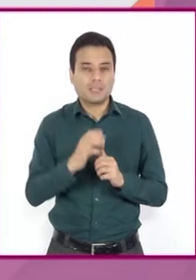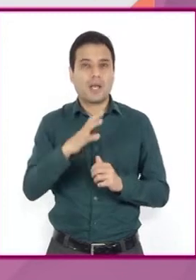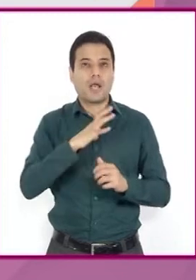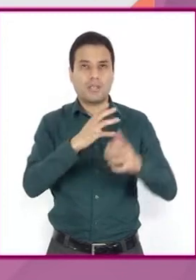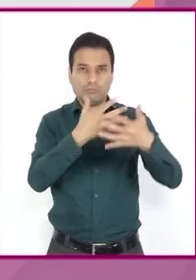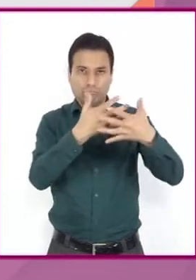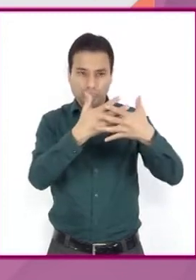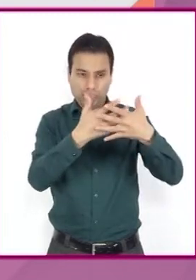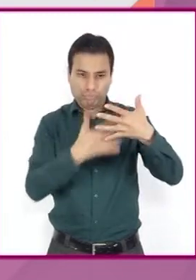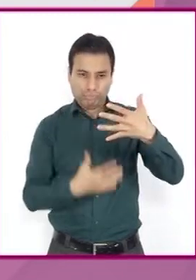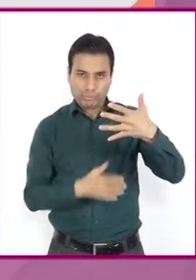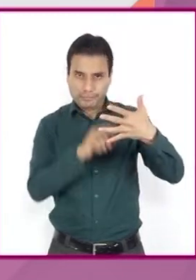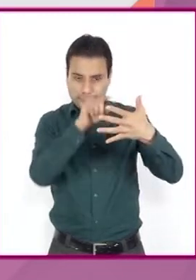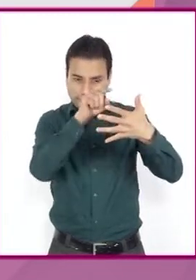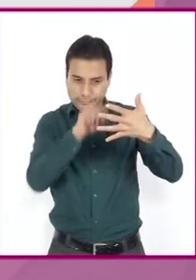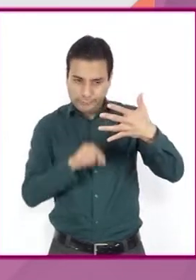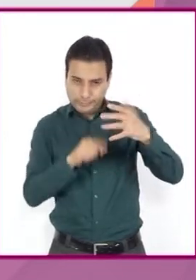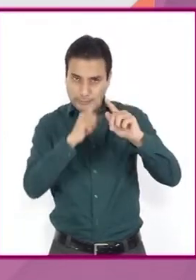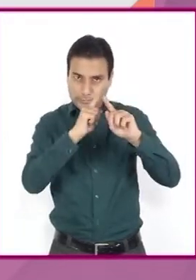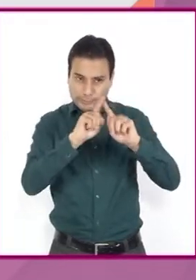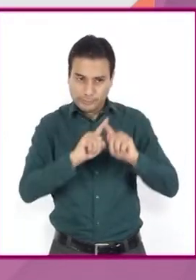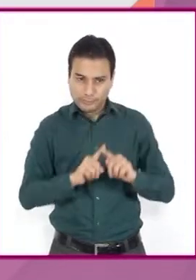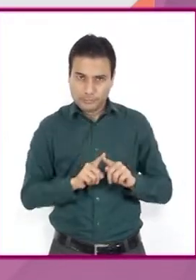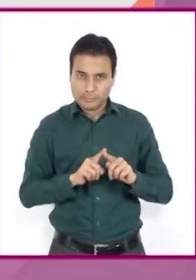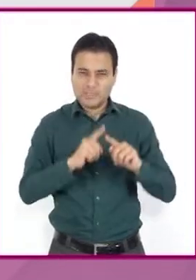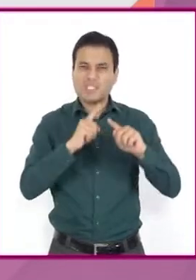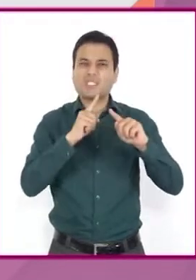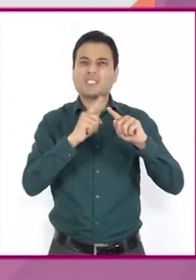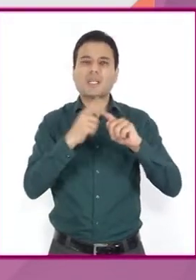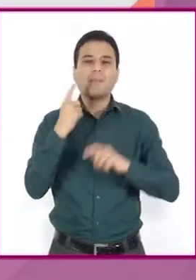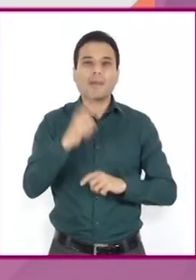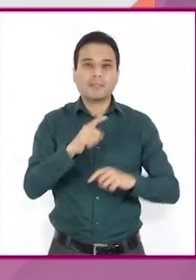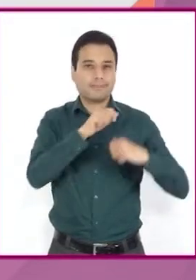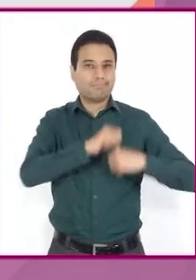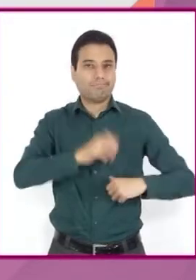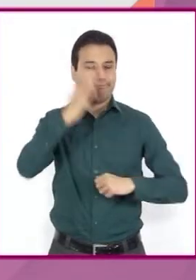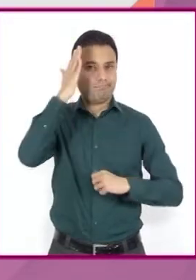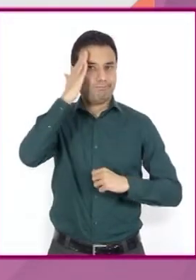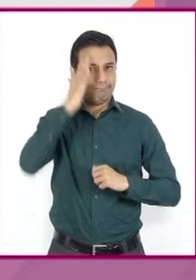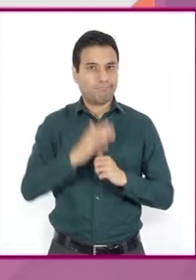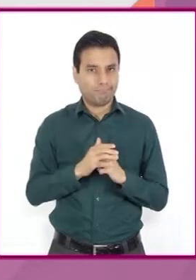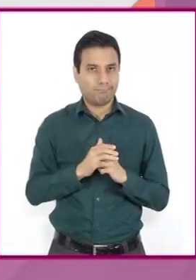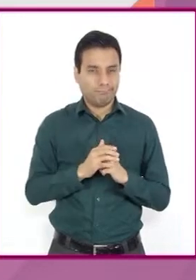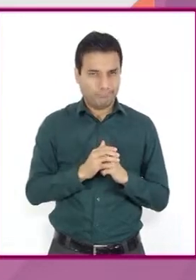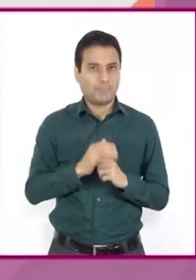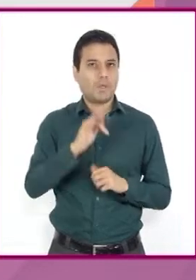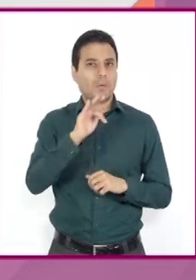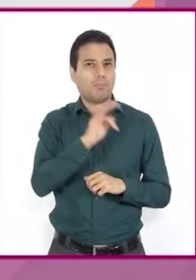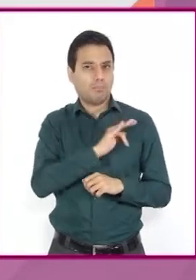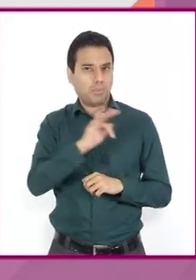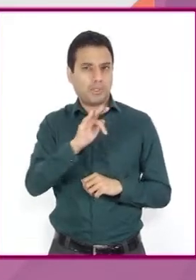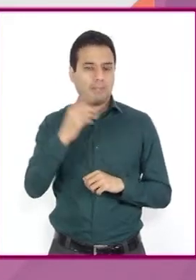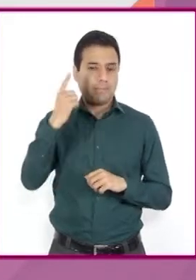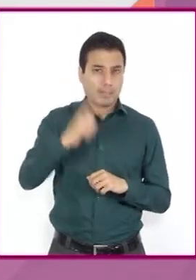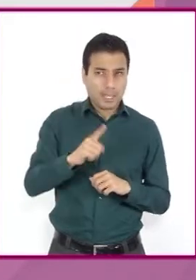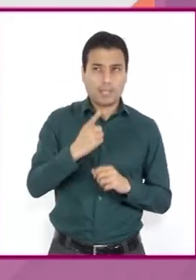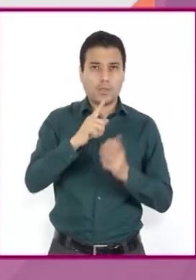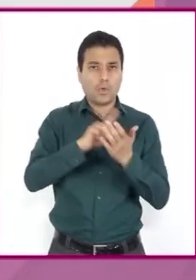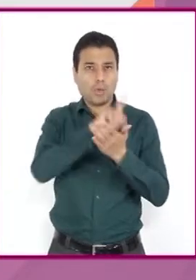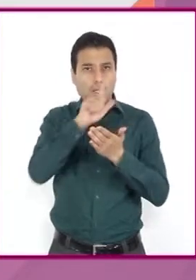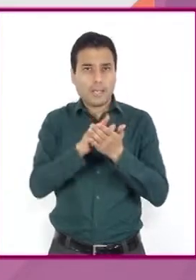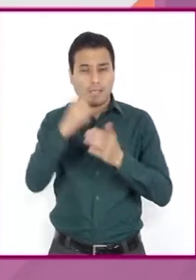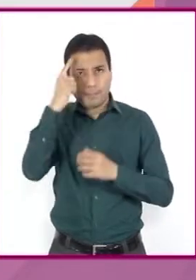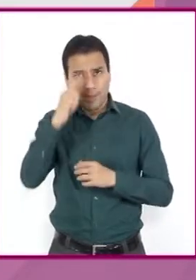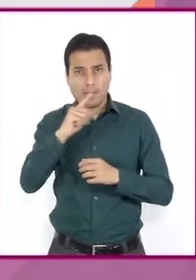de reglas o preceptos que, por la autoridad competente, se da para la ejecución de una ley o para el régimen de una corporación,